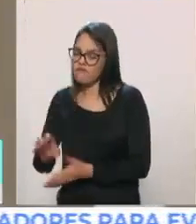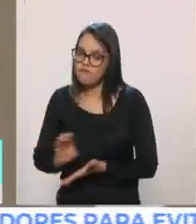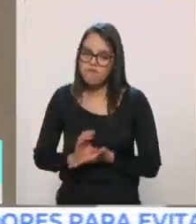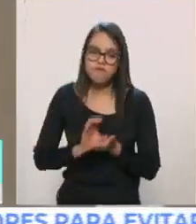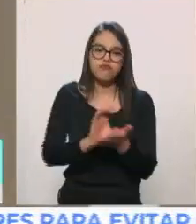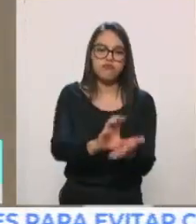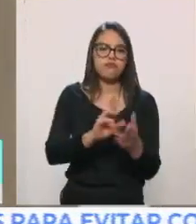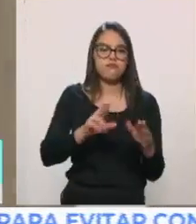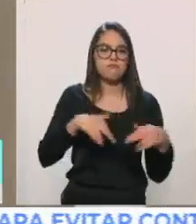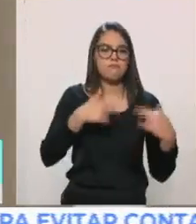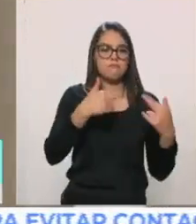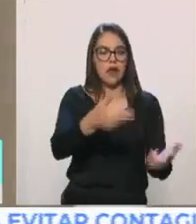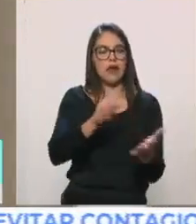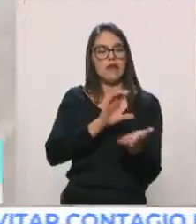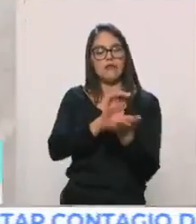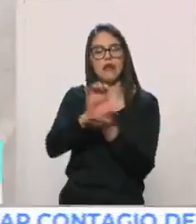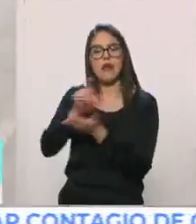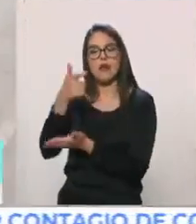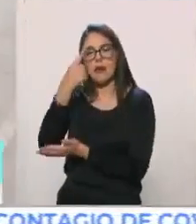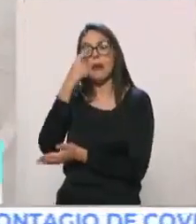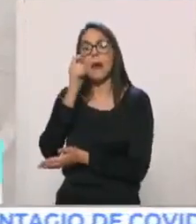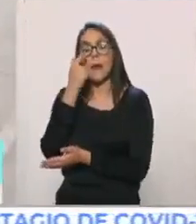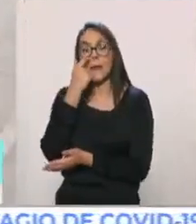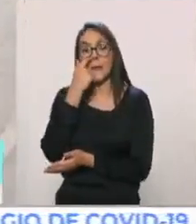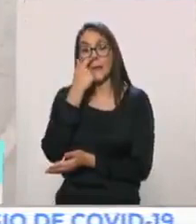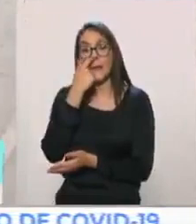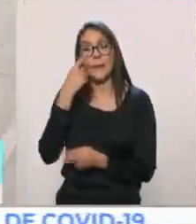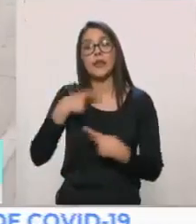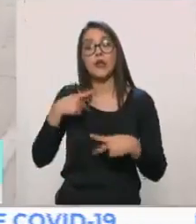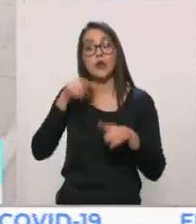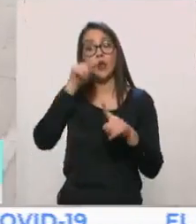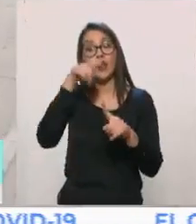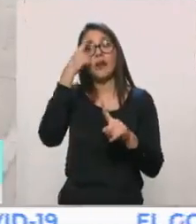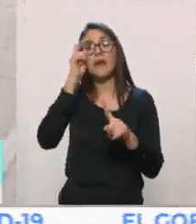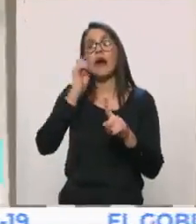la contratación de personal médico que atenderá a pacientes con